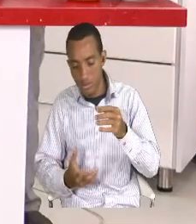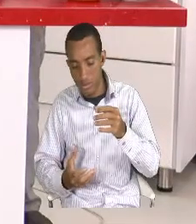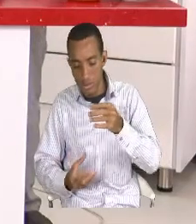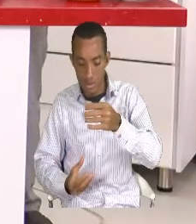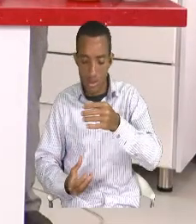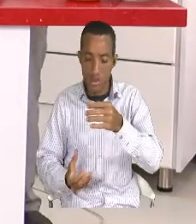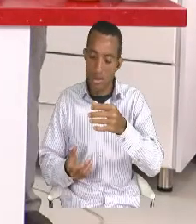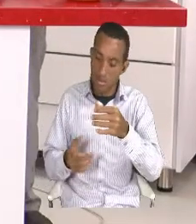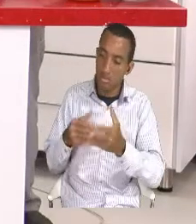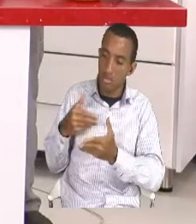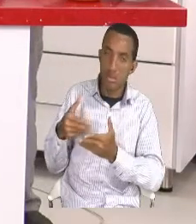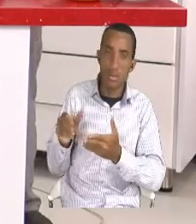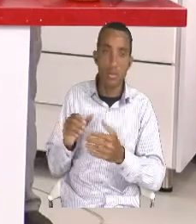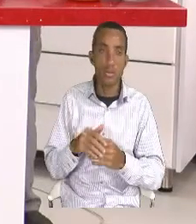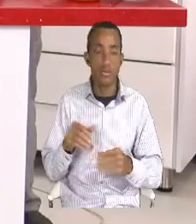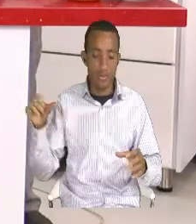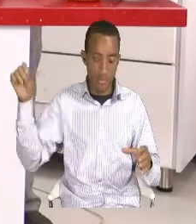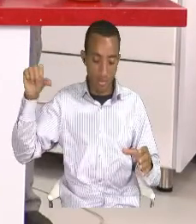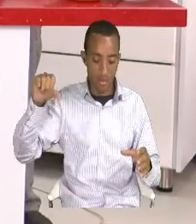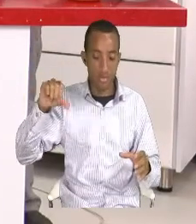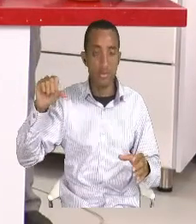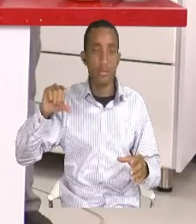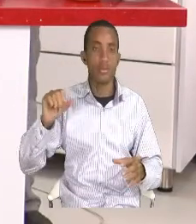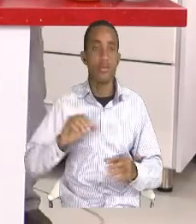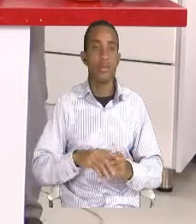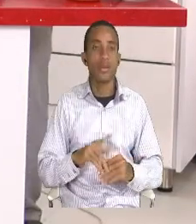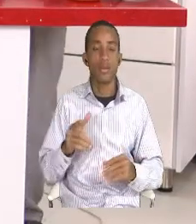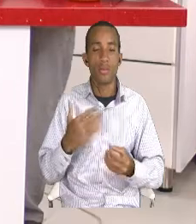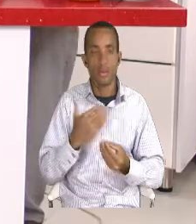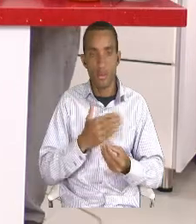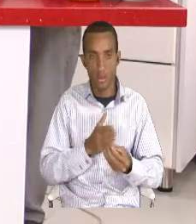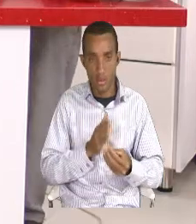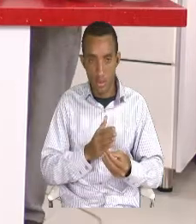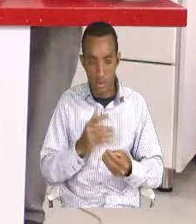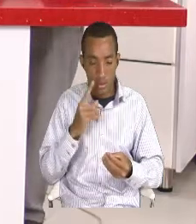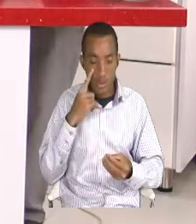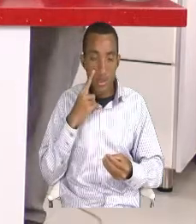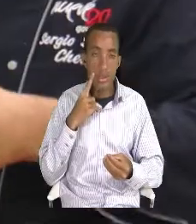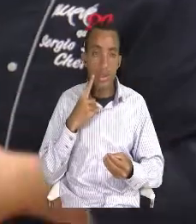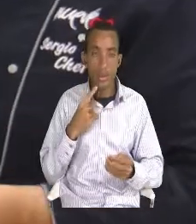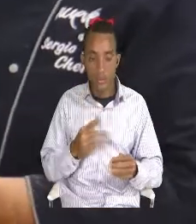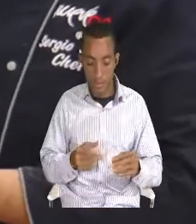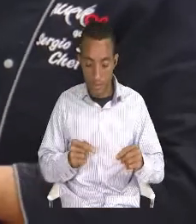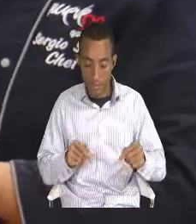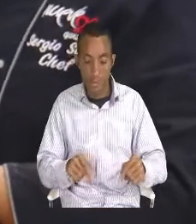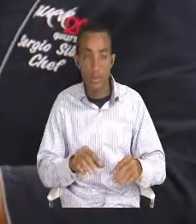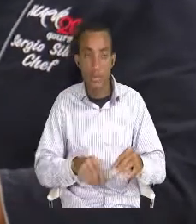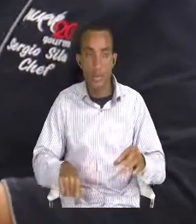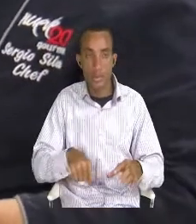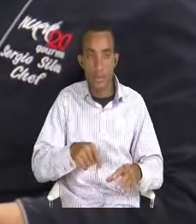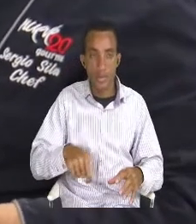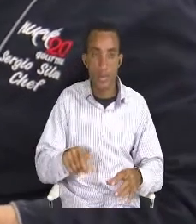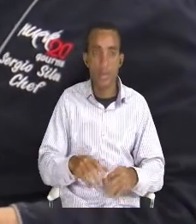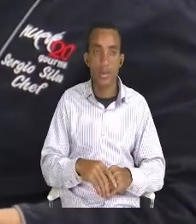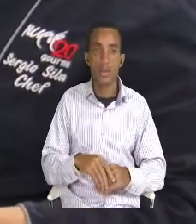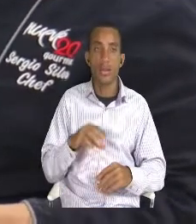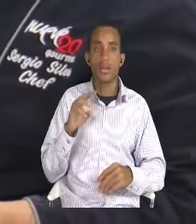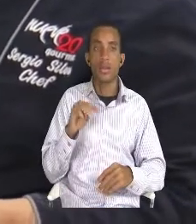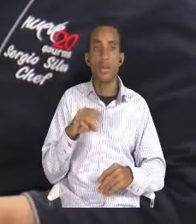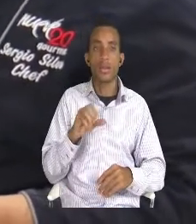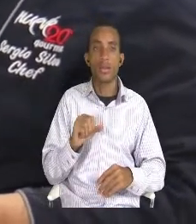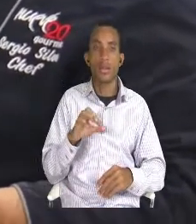idea es que con la pasta de ajo, la cebolla, se sofría. Y acá tenemos la salsa napolitana ya procesada, que es como la que uno